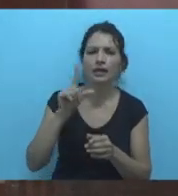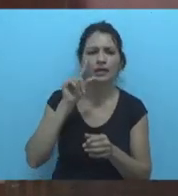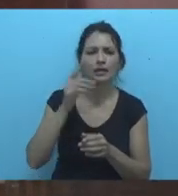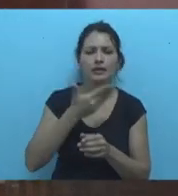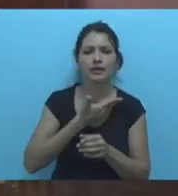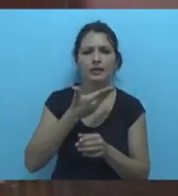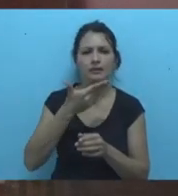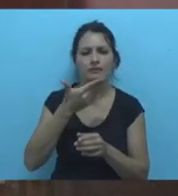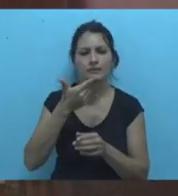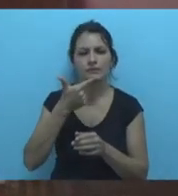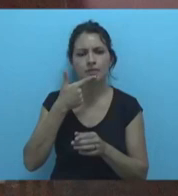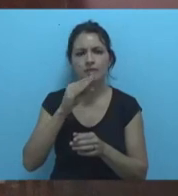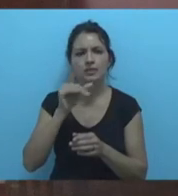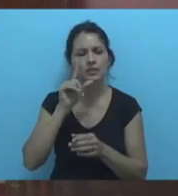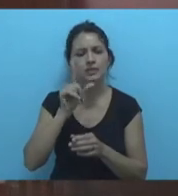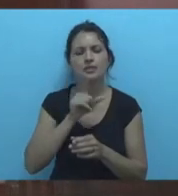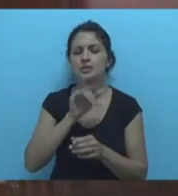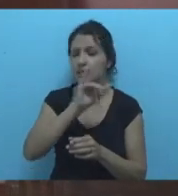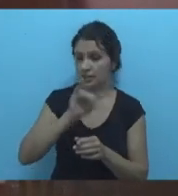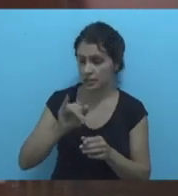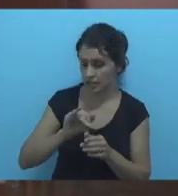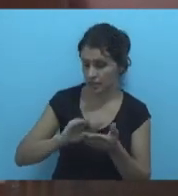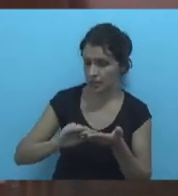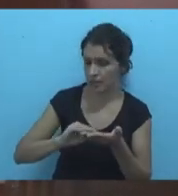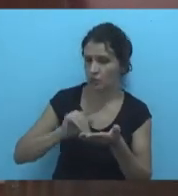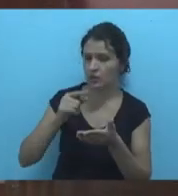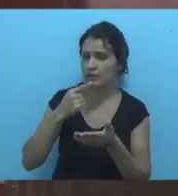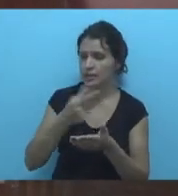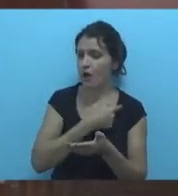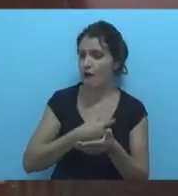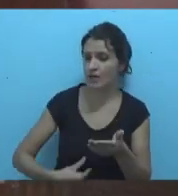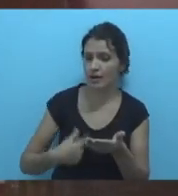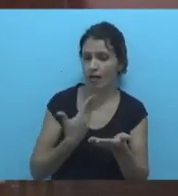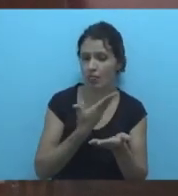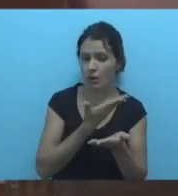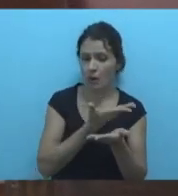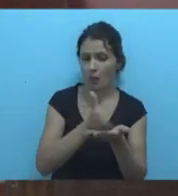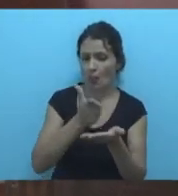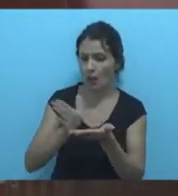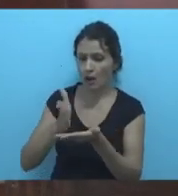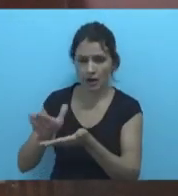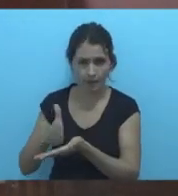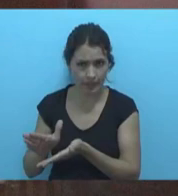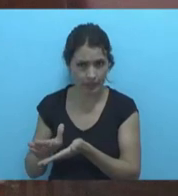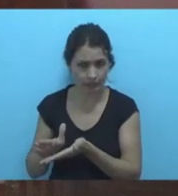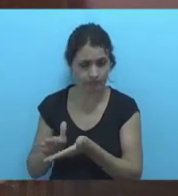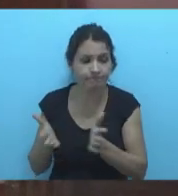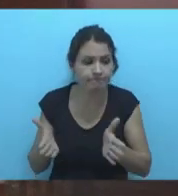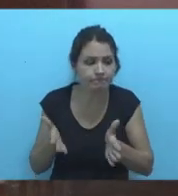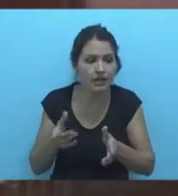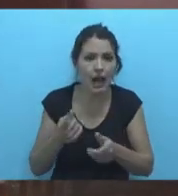que discrimina. Mire, señora Presidenta, es la primera vez que a partir del Plan Incluir la provincia está llevando un plan de